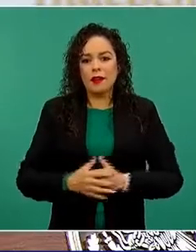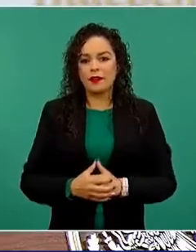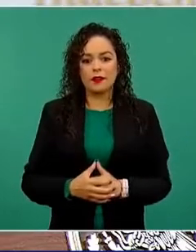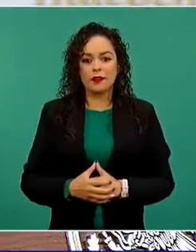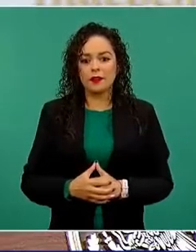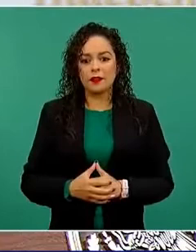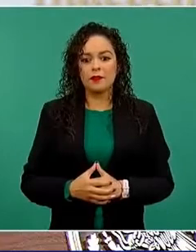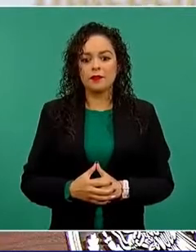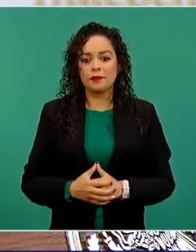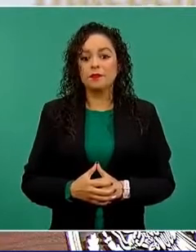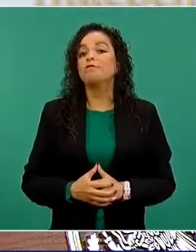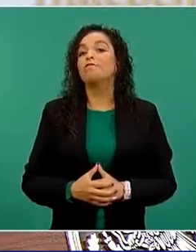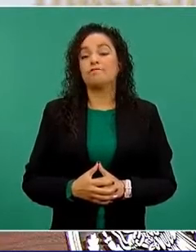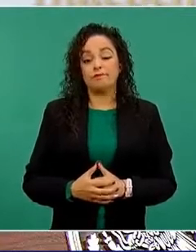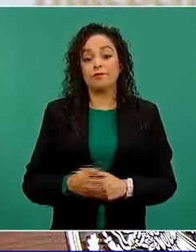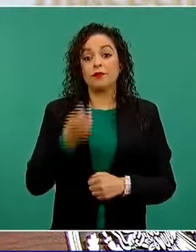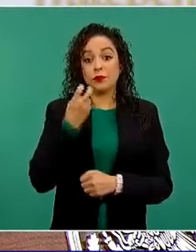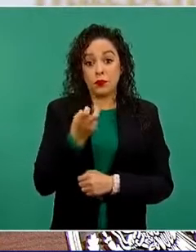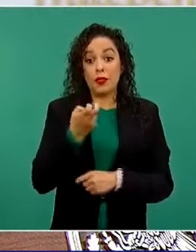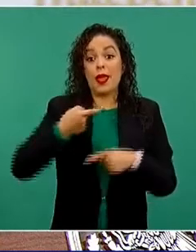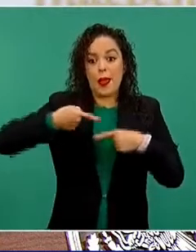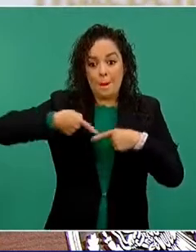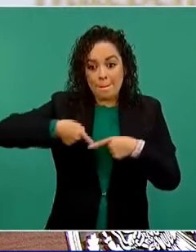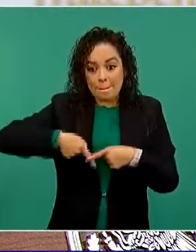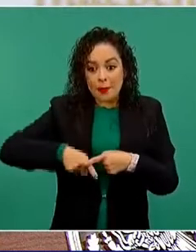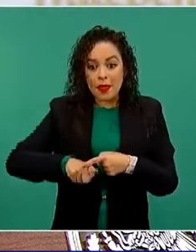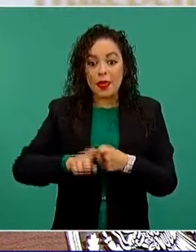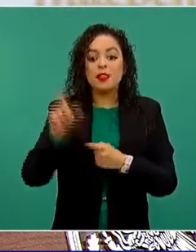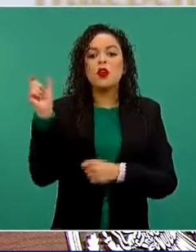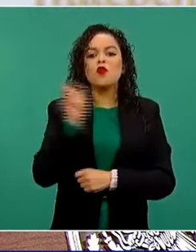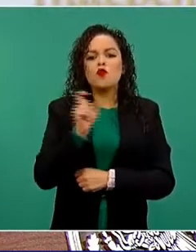la justicia social empieza